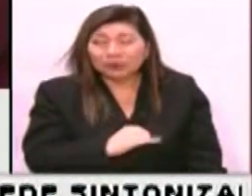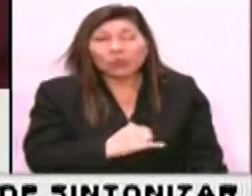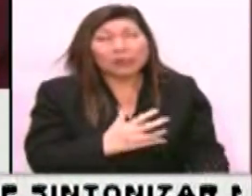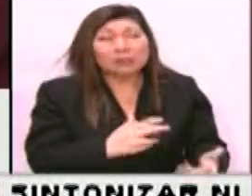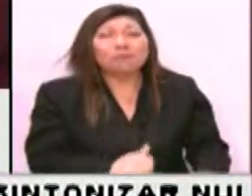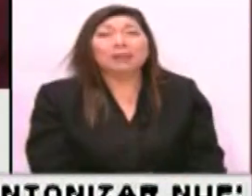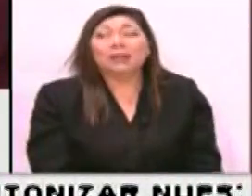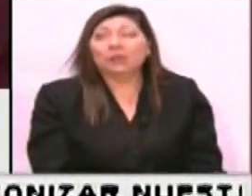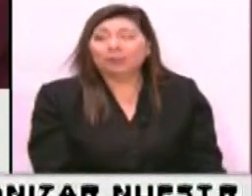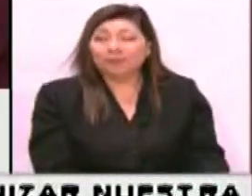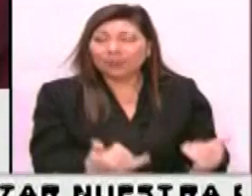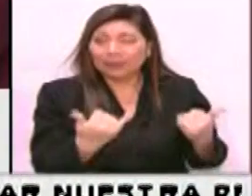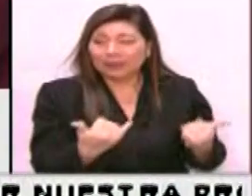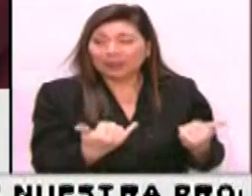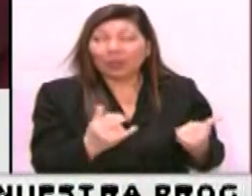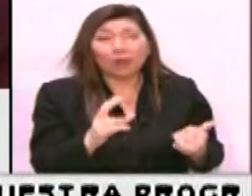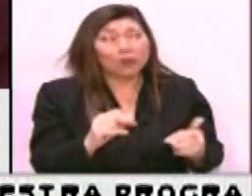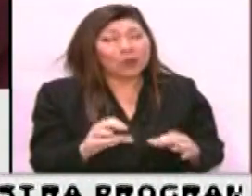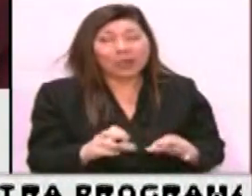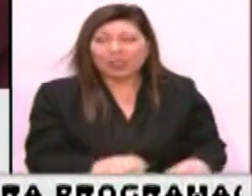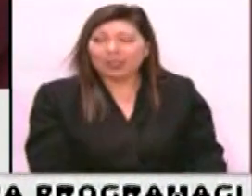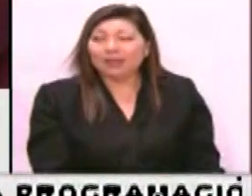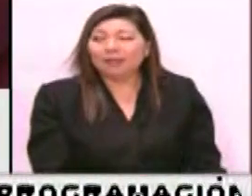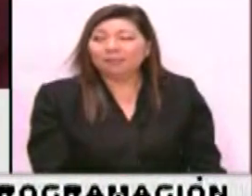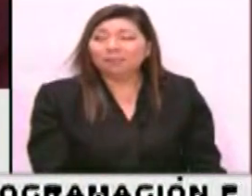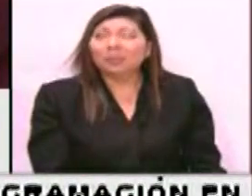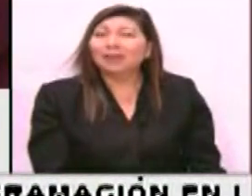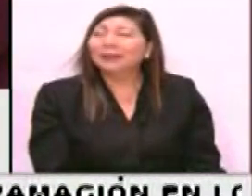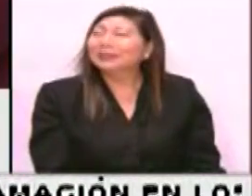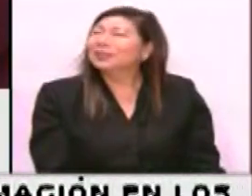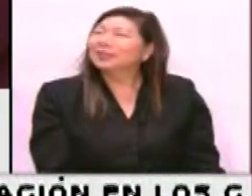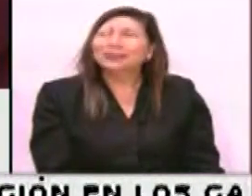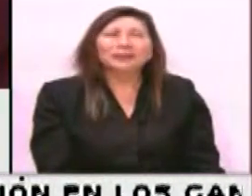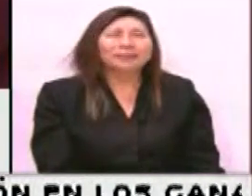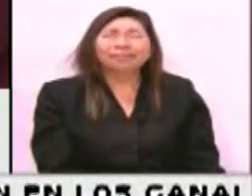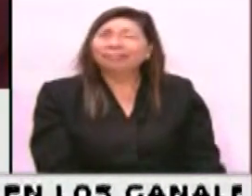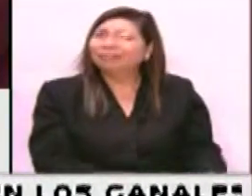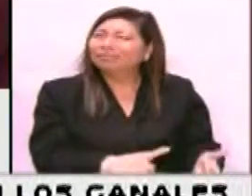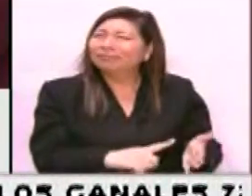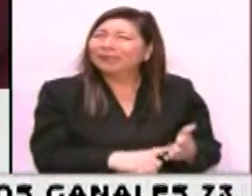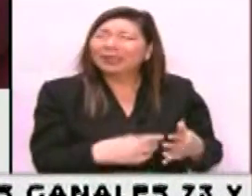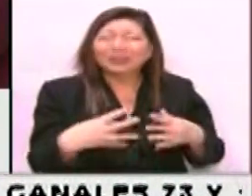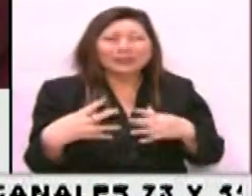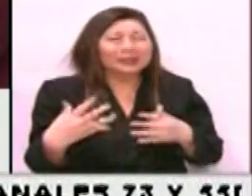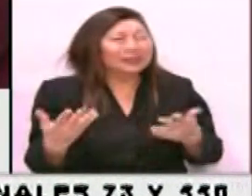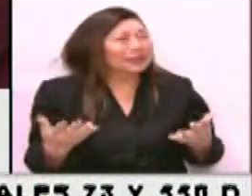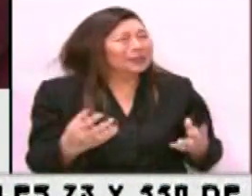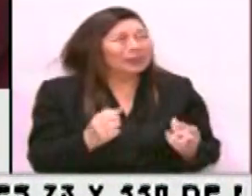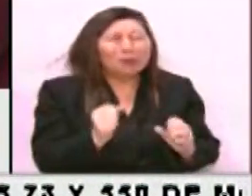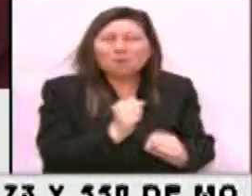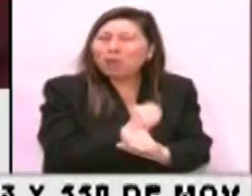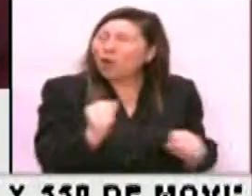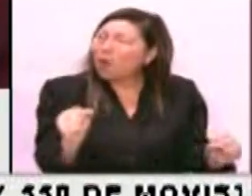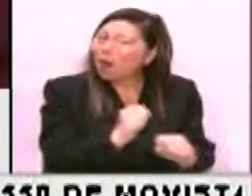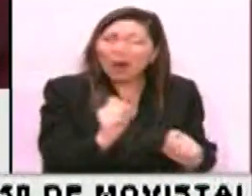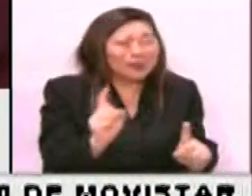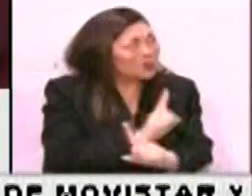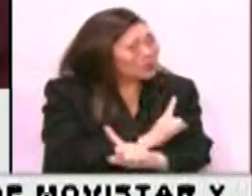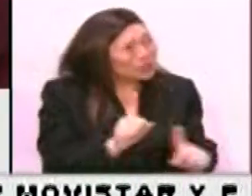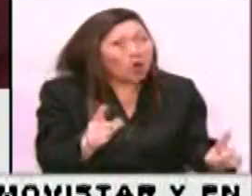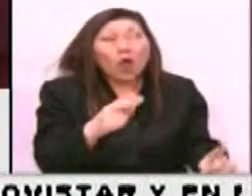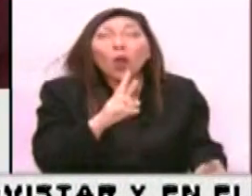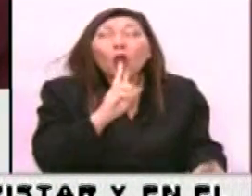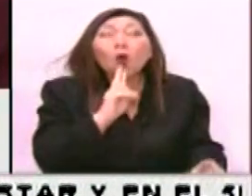espero que eso no suceda. No aprieten el botón rojo de la guerra nuclear. No sirve,